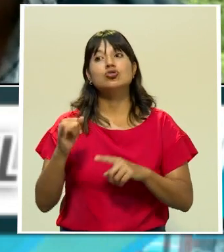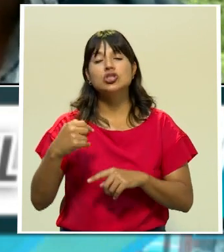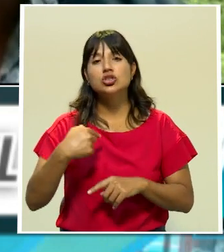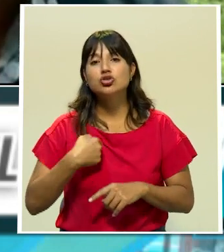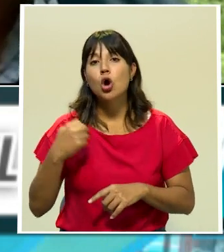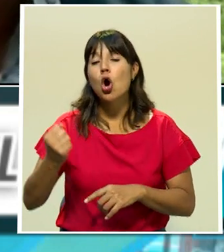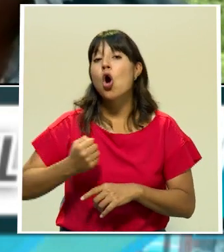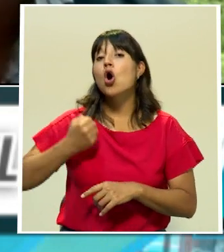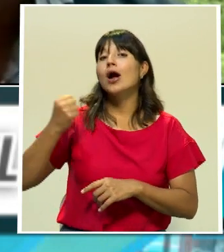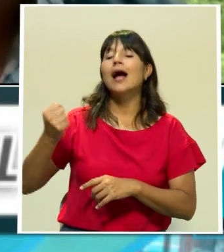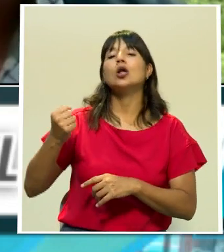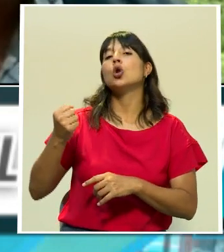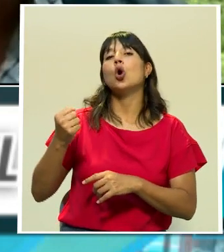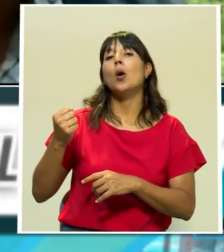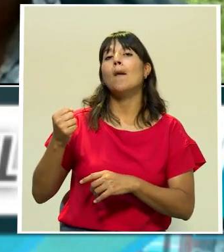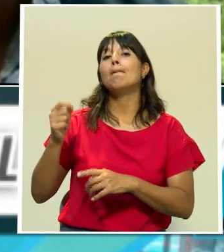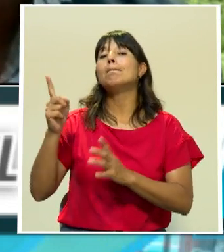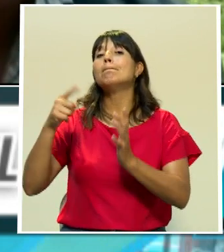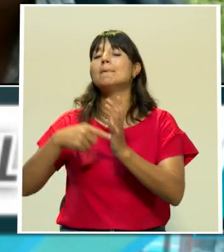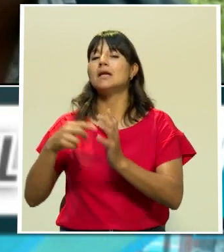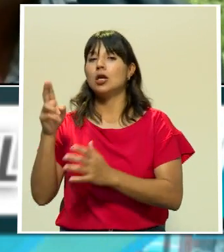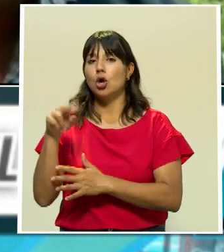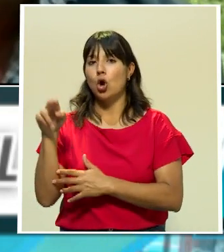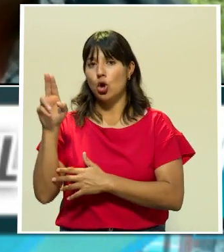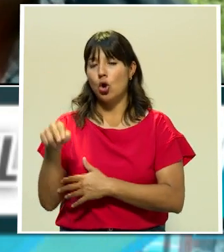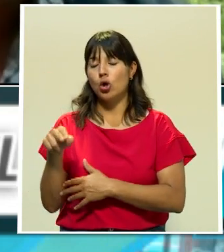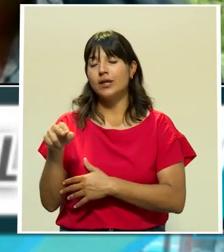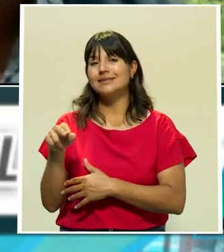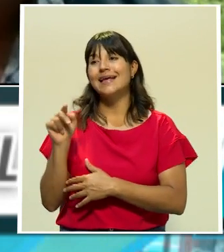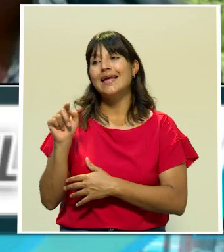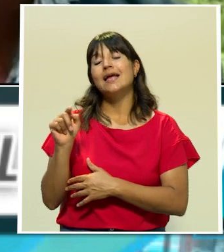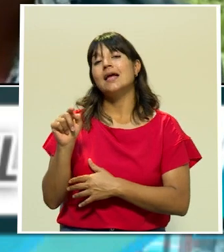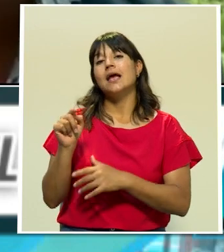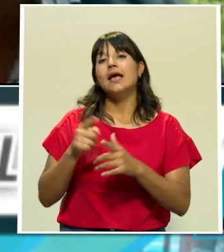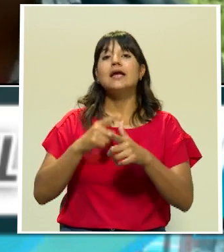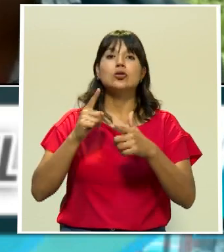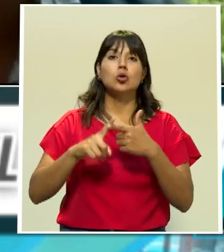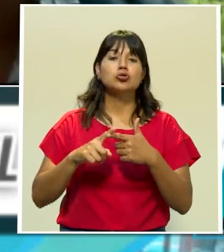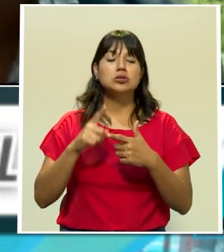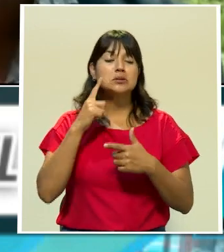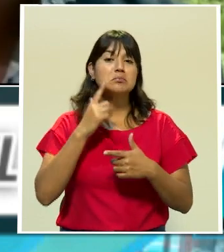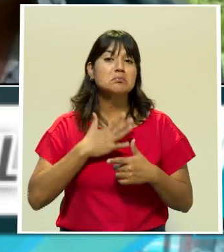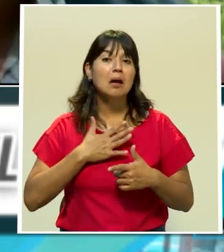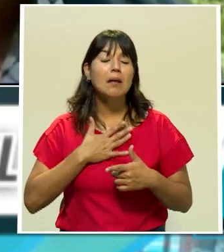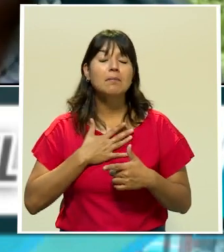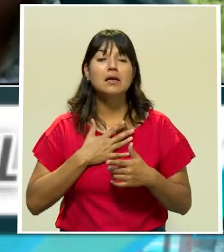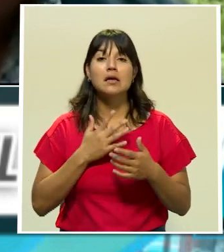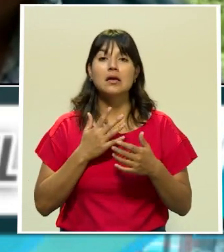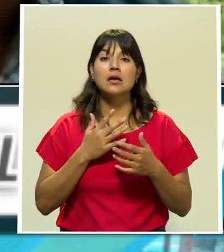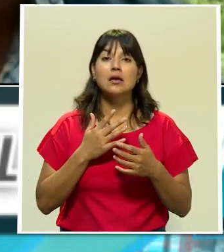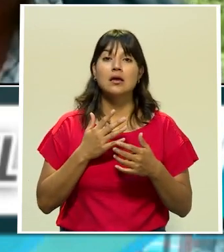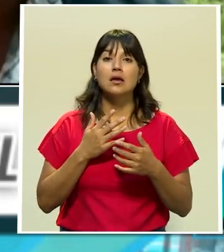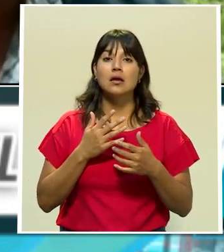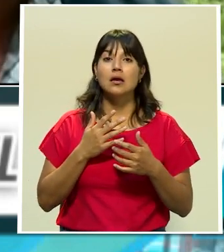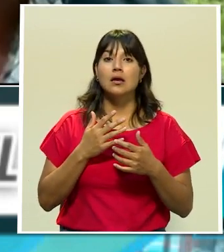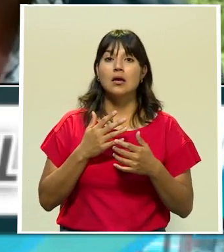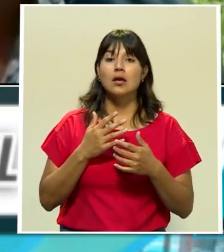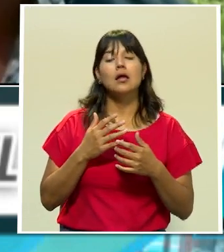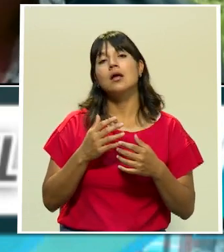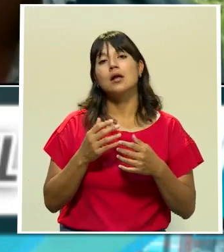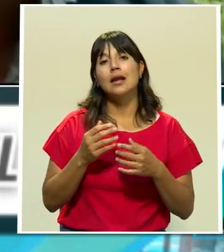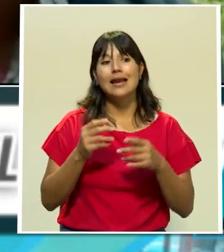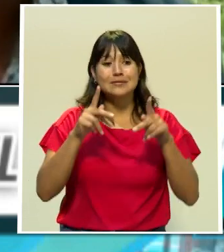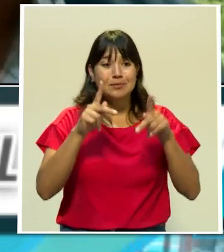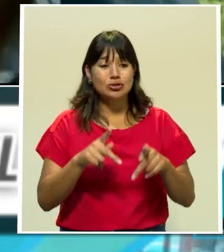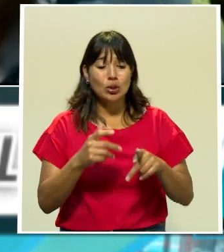1%. Entonces, lo que quiero decir es que, en realidad, una de las fuentes importantes de financiamiento del sector público es totalmente regresivo. Los que